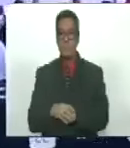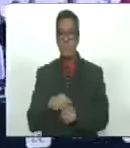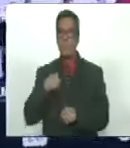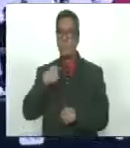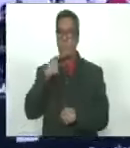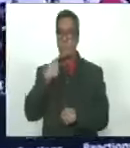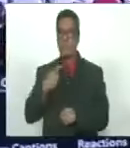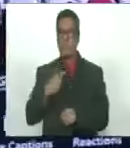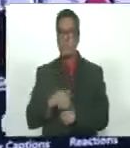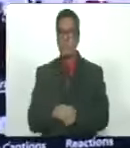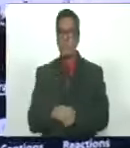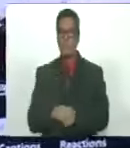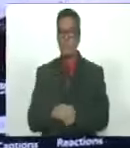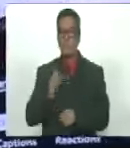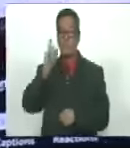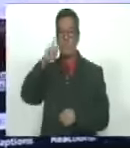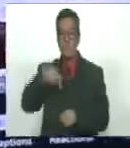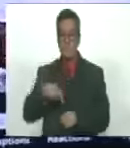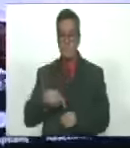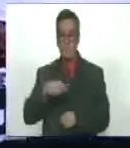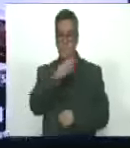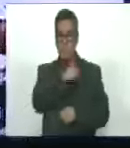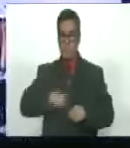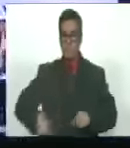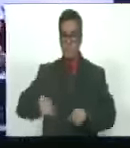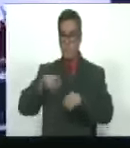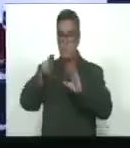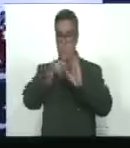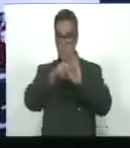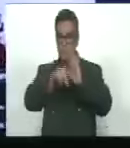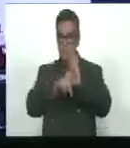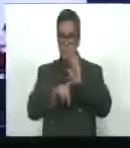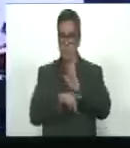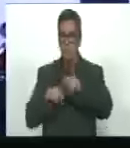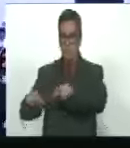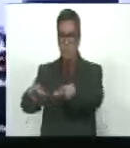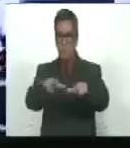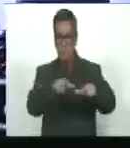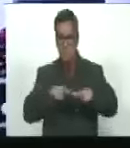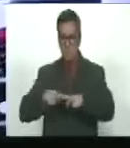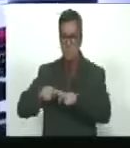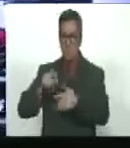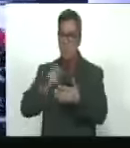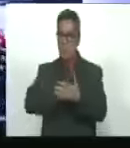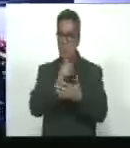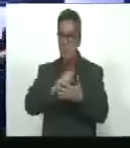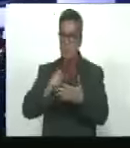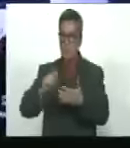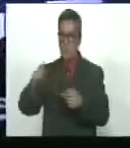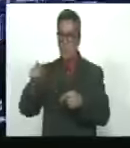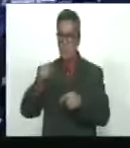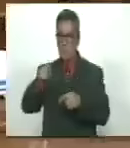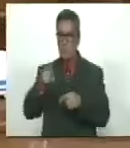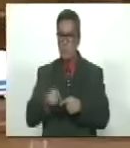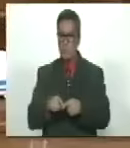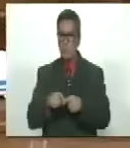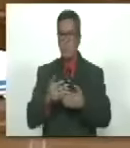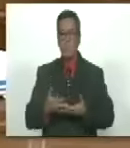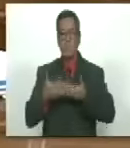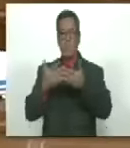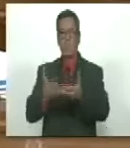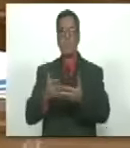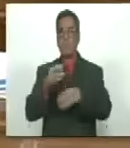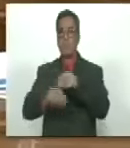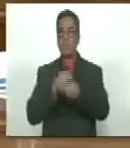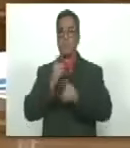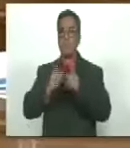Decía entonces, también instruye el presidente establecer normas sobre el tema de la contratación o las licitaciones que se